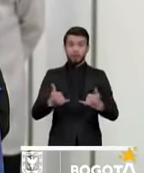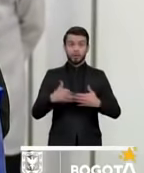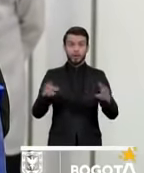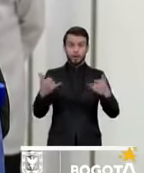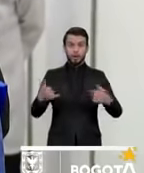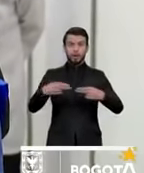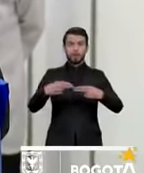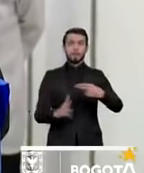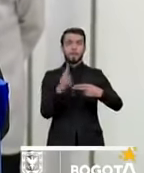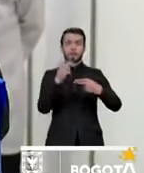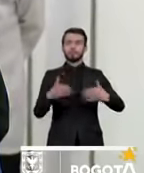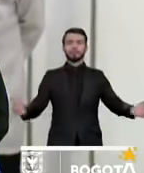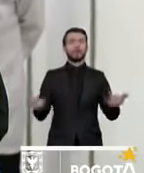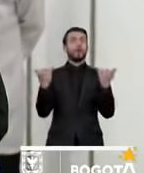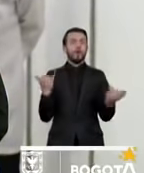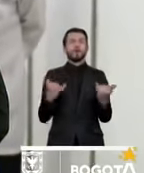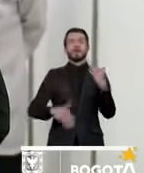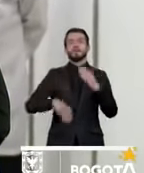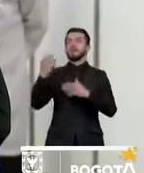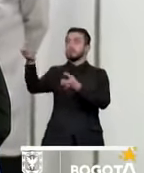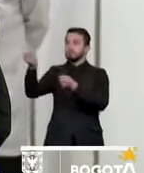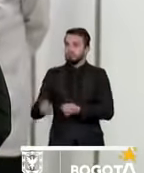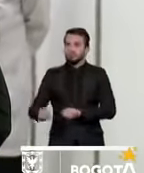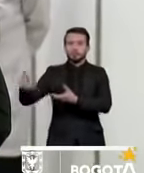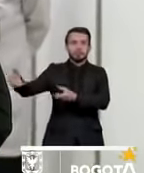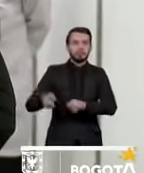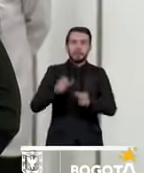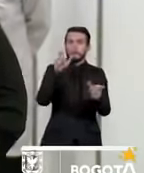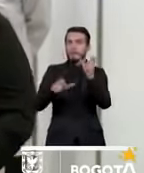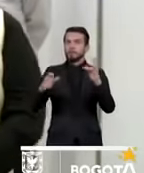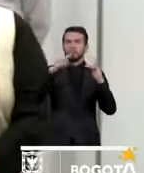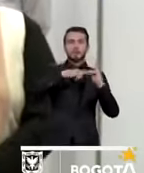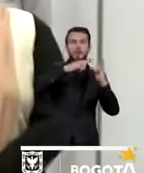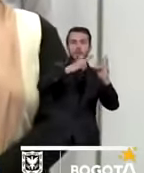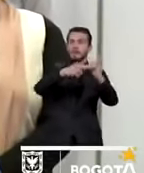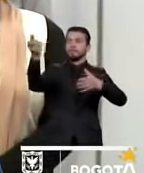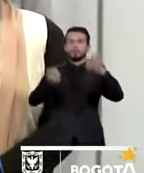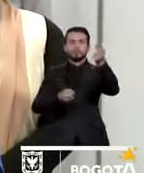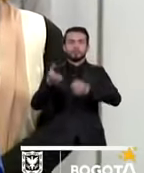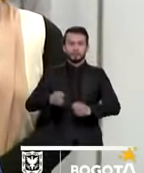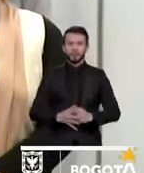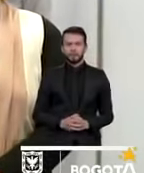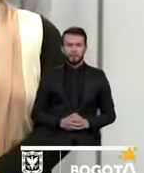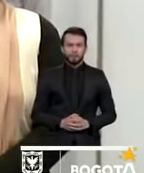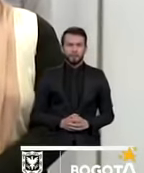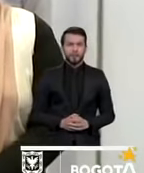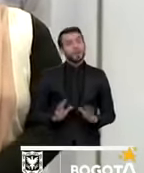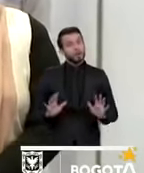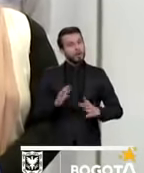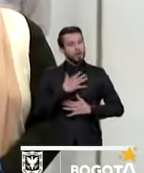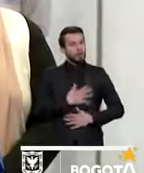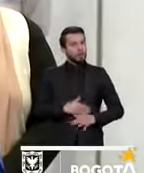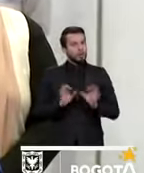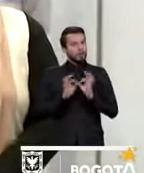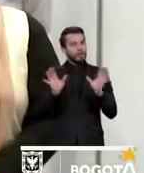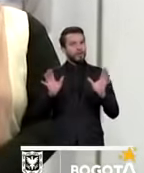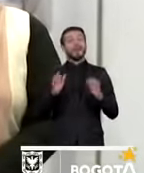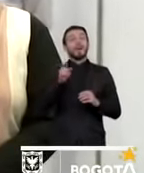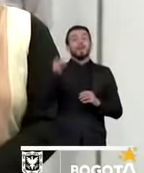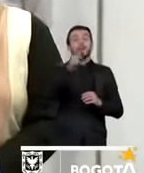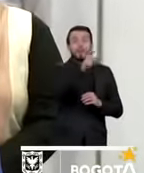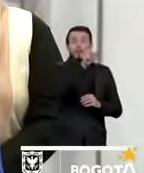partir del día de hoy. Por fortuna, el confinamiento social nos tiene los hospitales sin estar